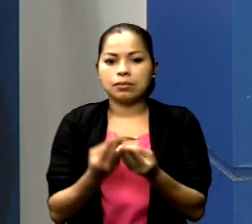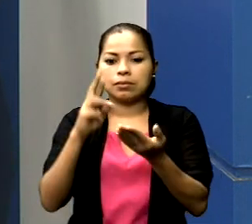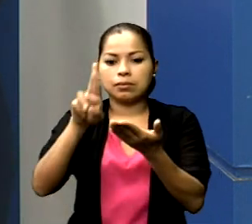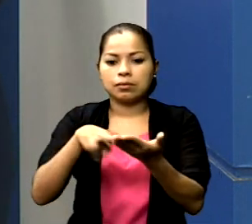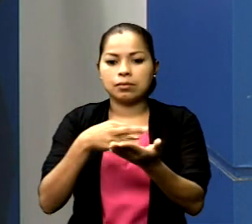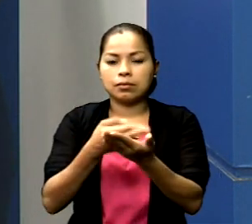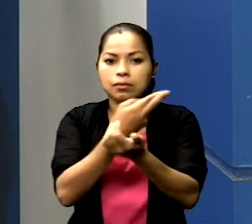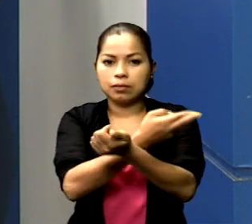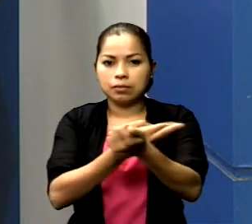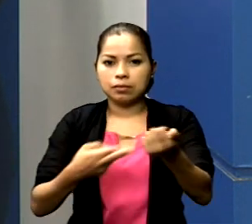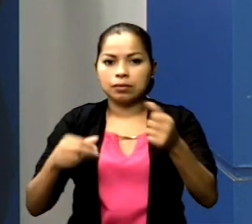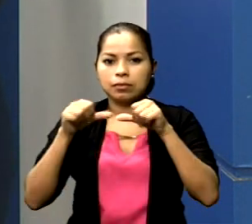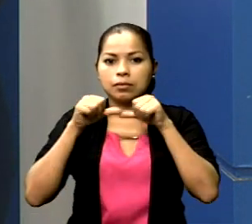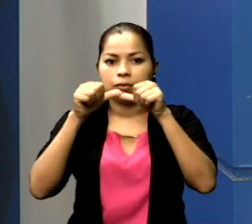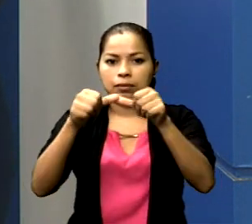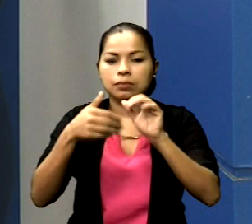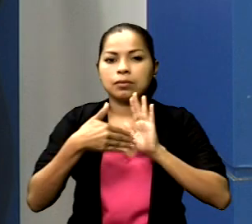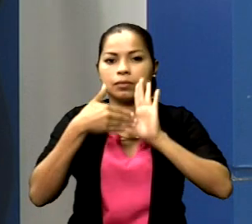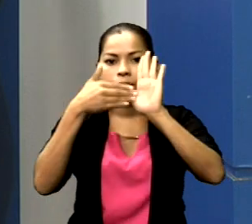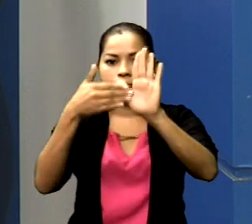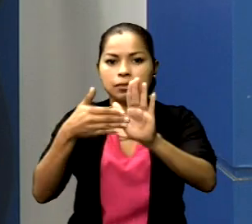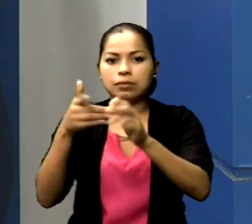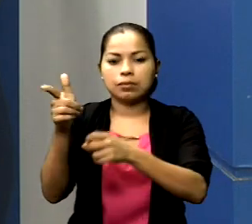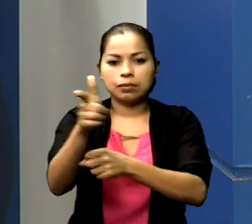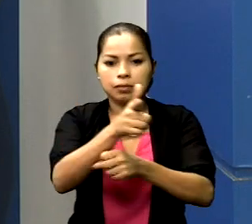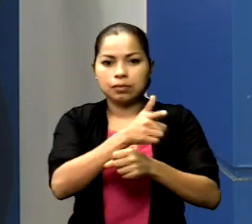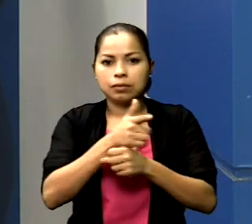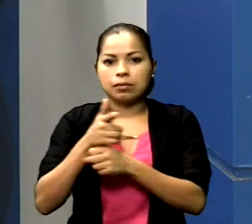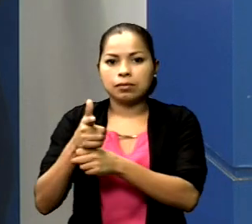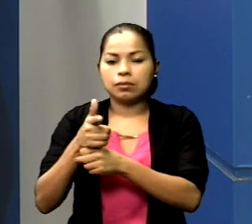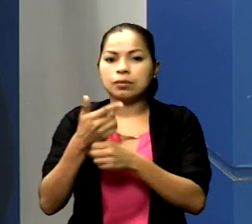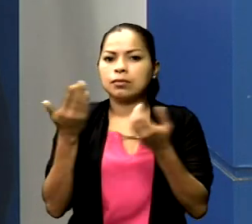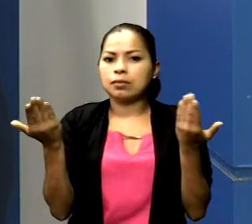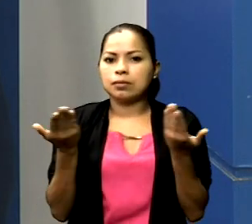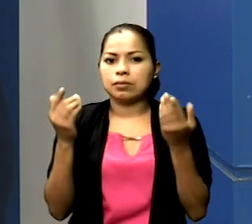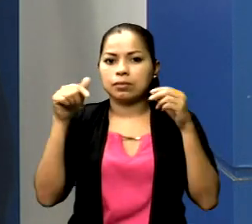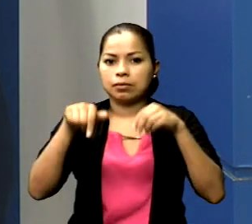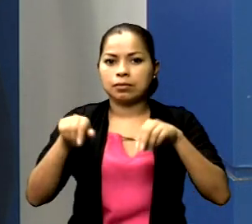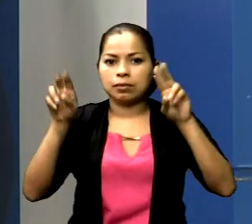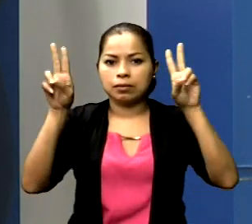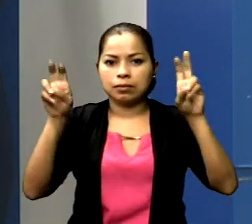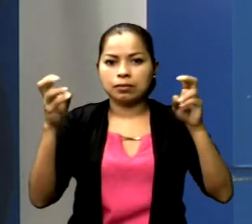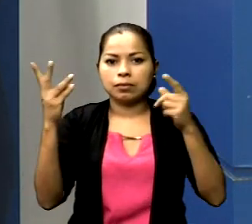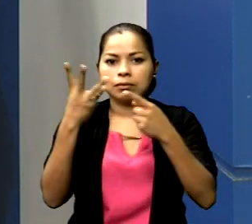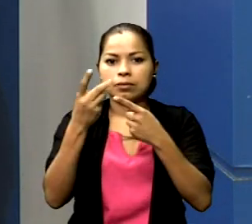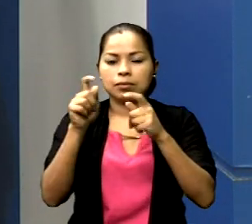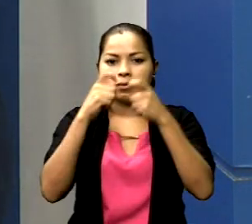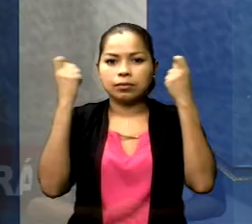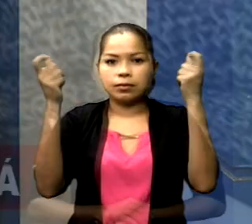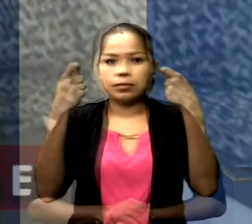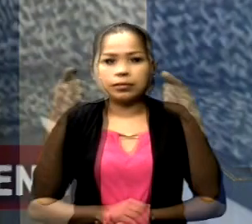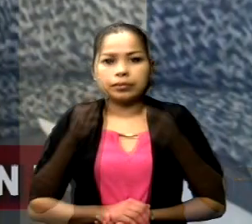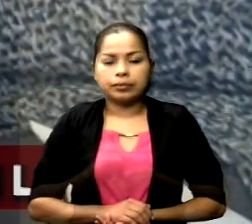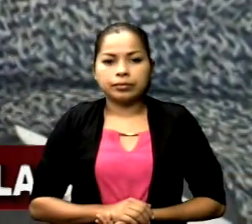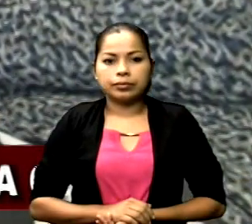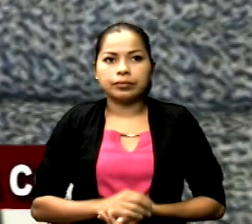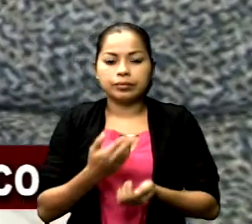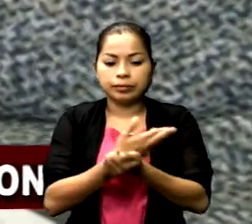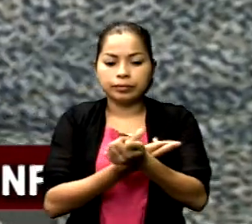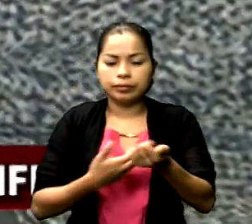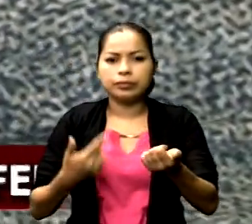de Sangre. A continuación, presentamos un reporte sobre esta efeméride.